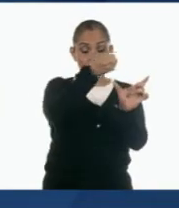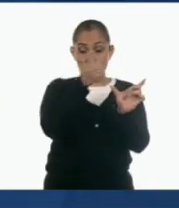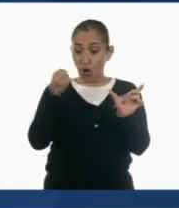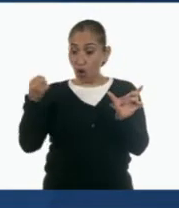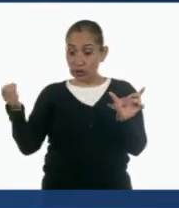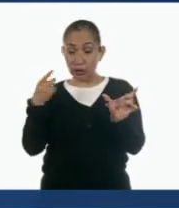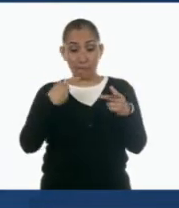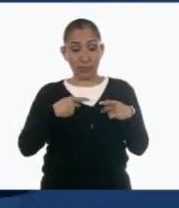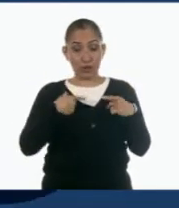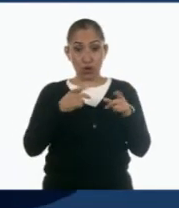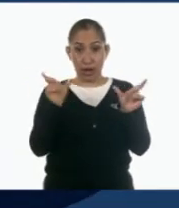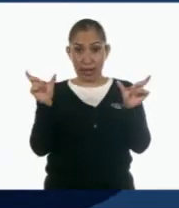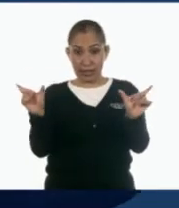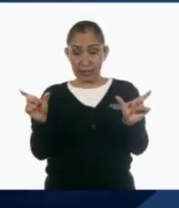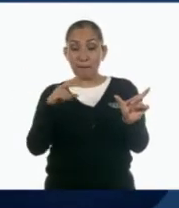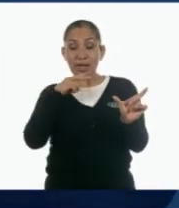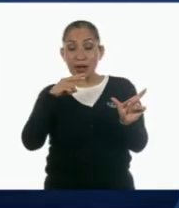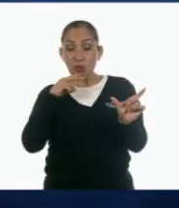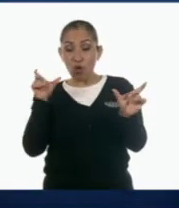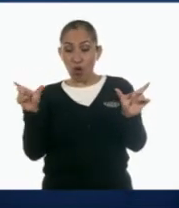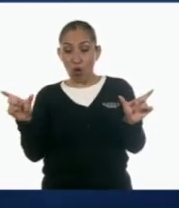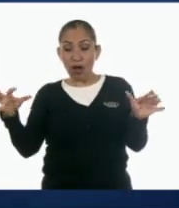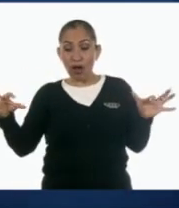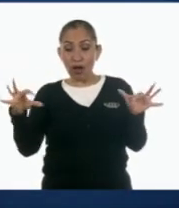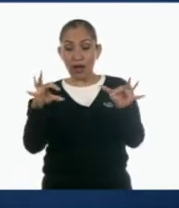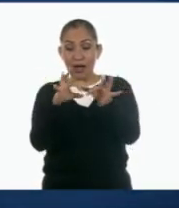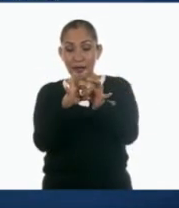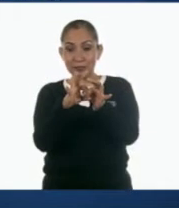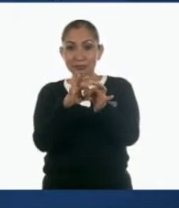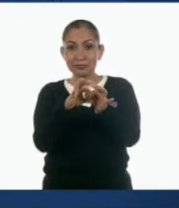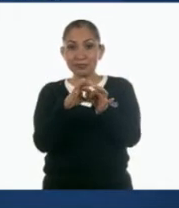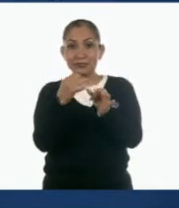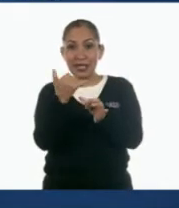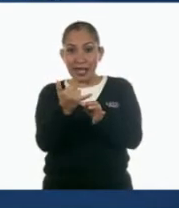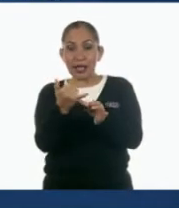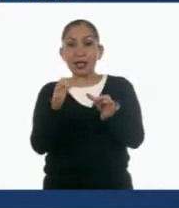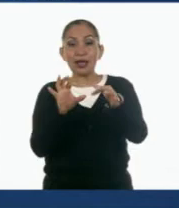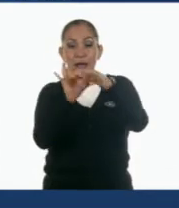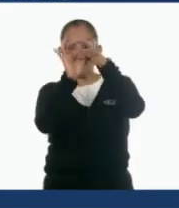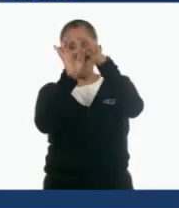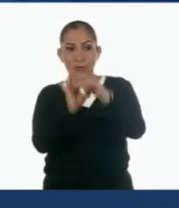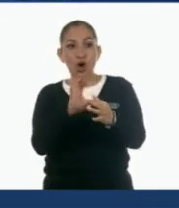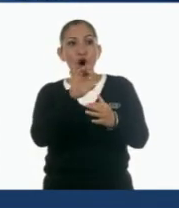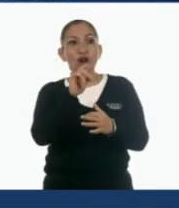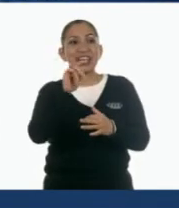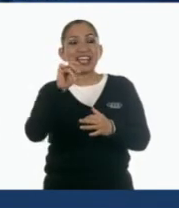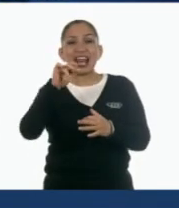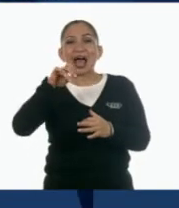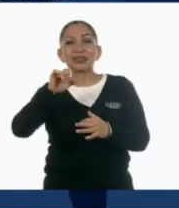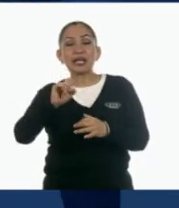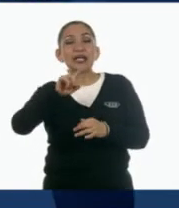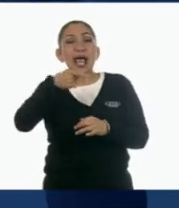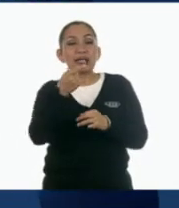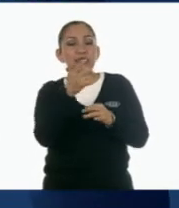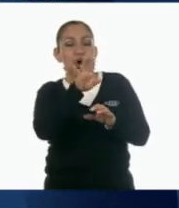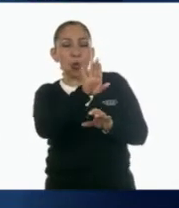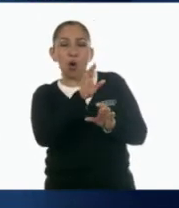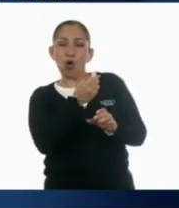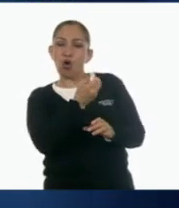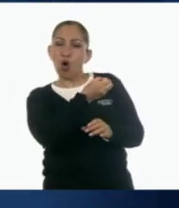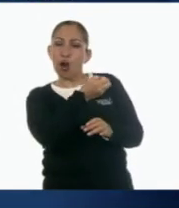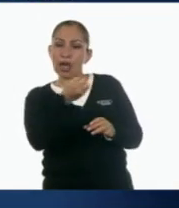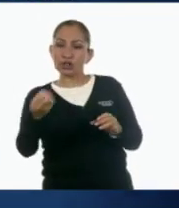dos sujetos, dos verbos, entonces se están relacionando de esa manera. En coordinadas nos dice una oración coordinada es un tipo de